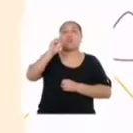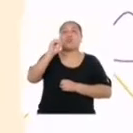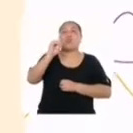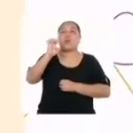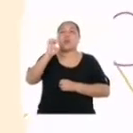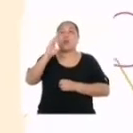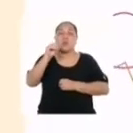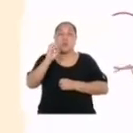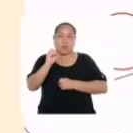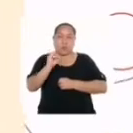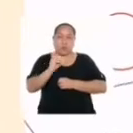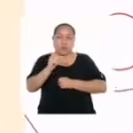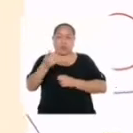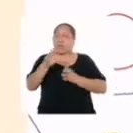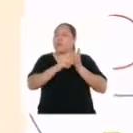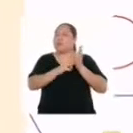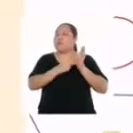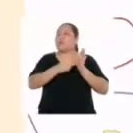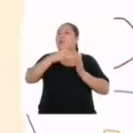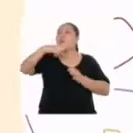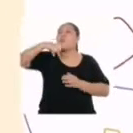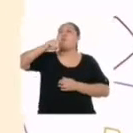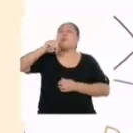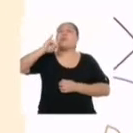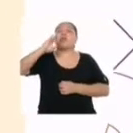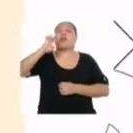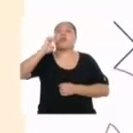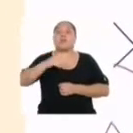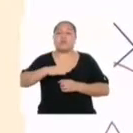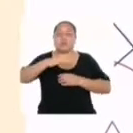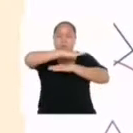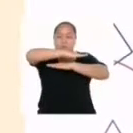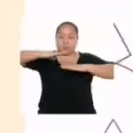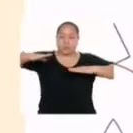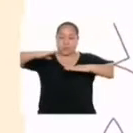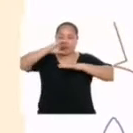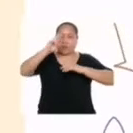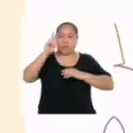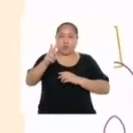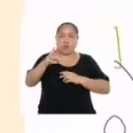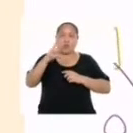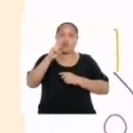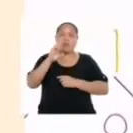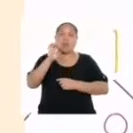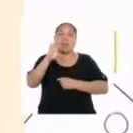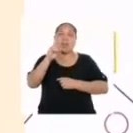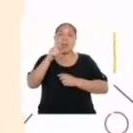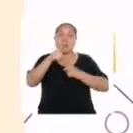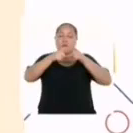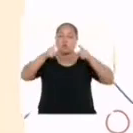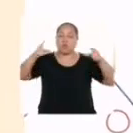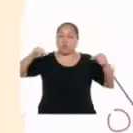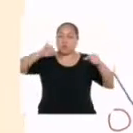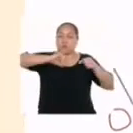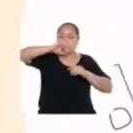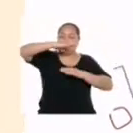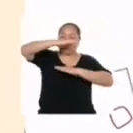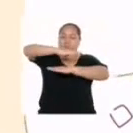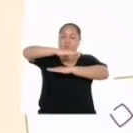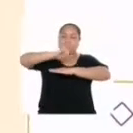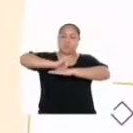u ortoedro, que es un poliedro cuya superficie está formado por 2 rectángulos iguales y